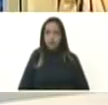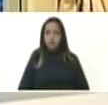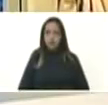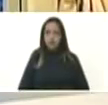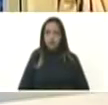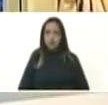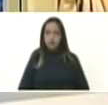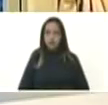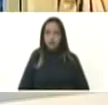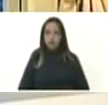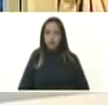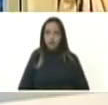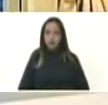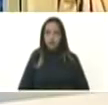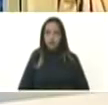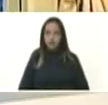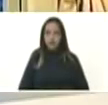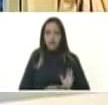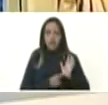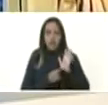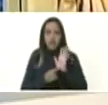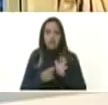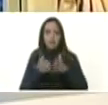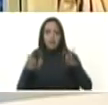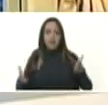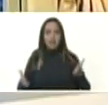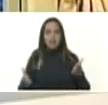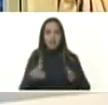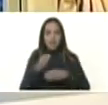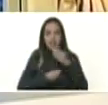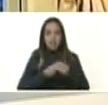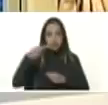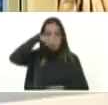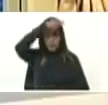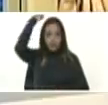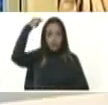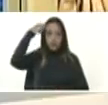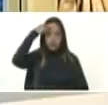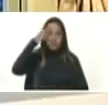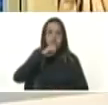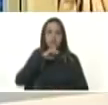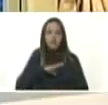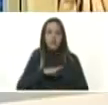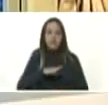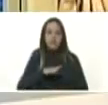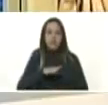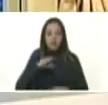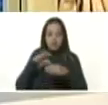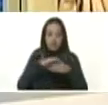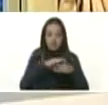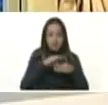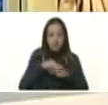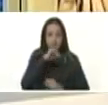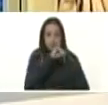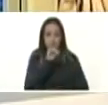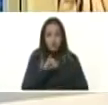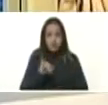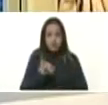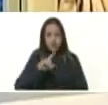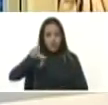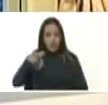Urdaneta. Ejemplo tan grande dejó para la historia, sembrado desde Maracaibo, desde el Zulia y desde la Gran